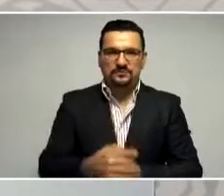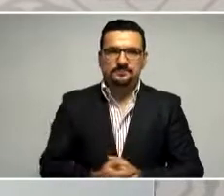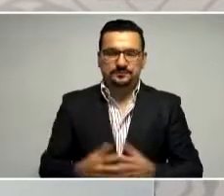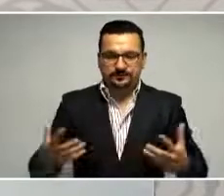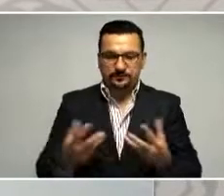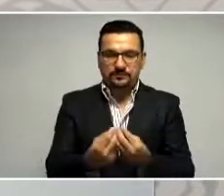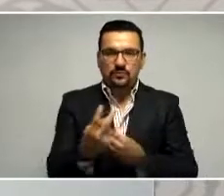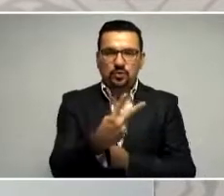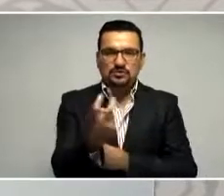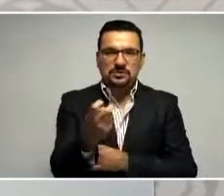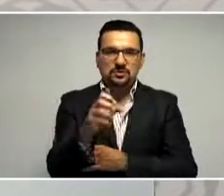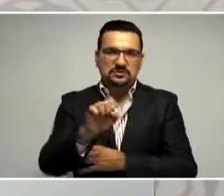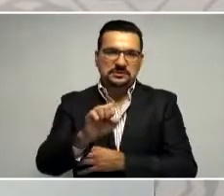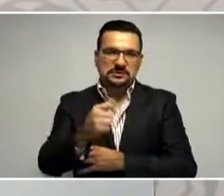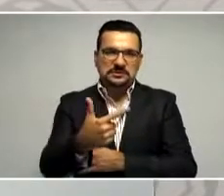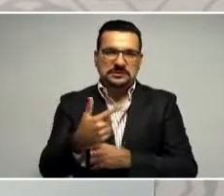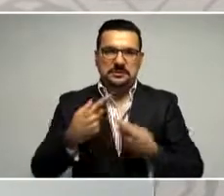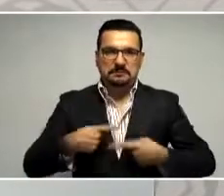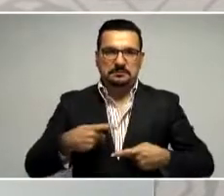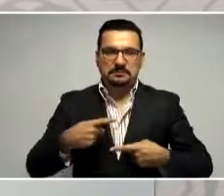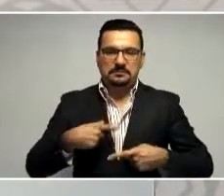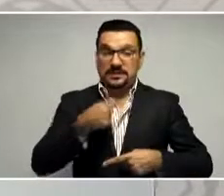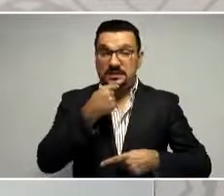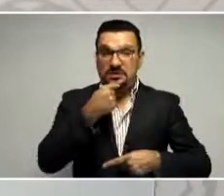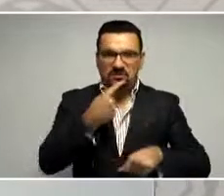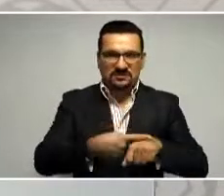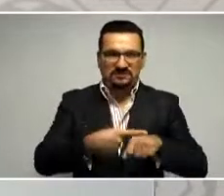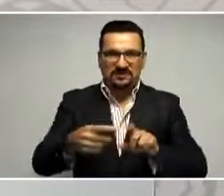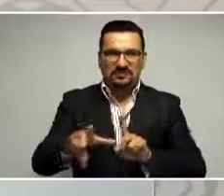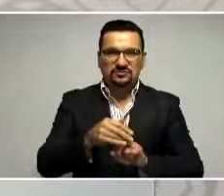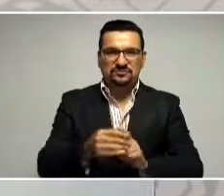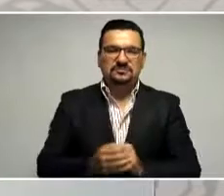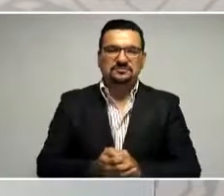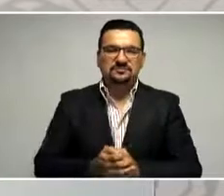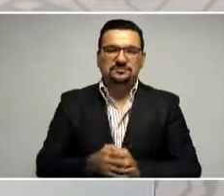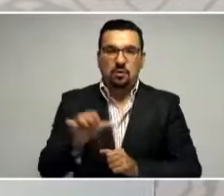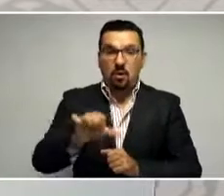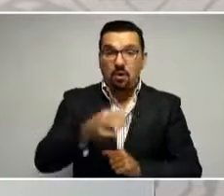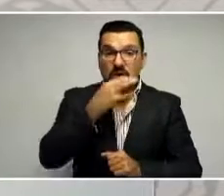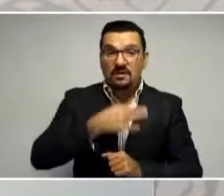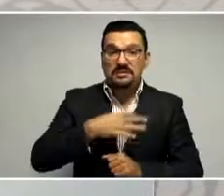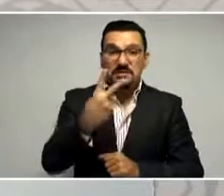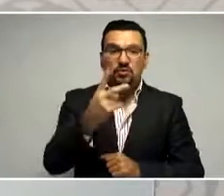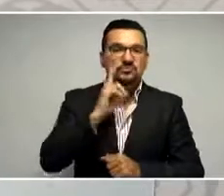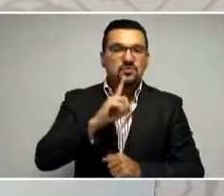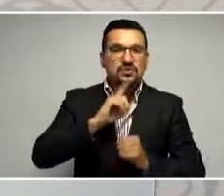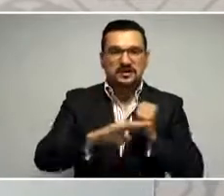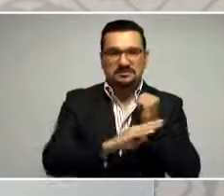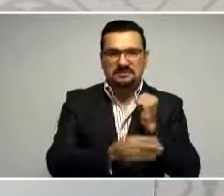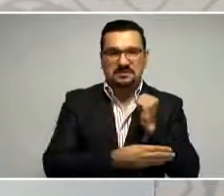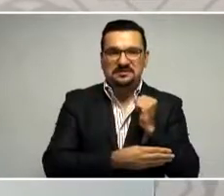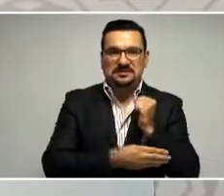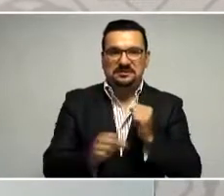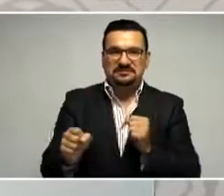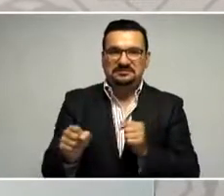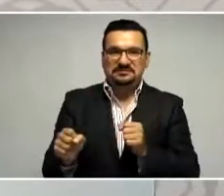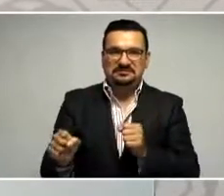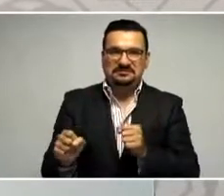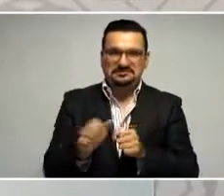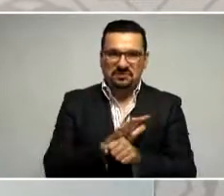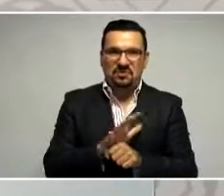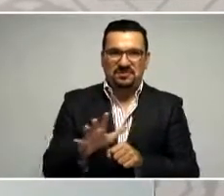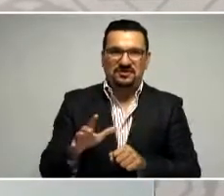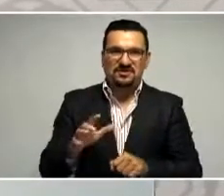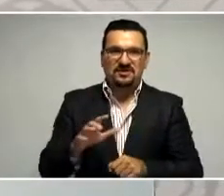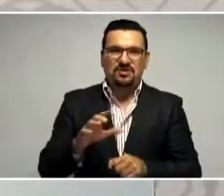Acumulándose 267 casos pediátricos. Hoy se confirmaron 2 casos en mujeres embarazadas, residentes de San